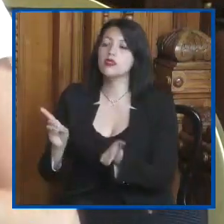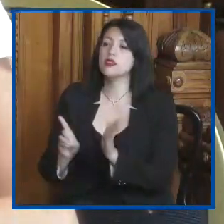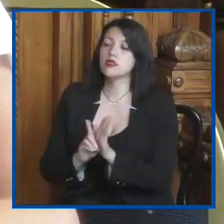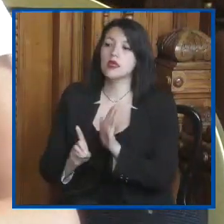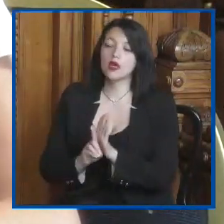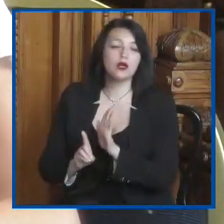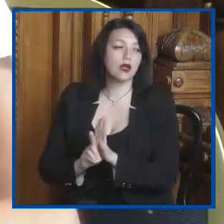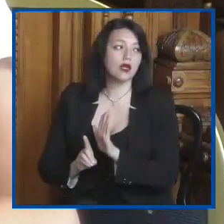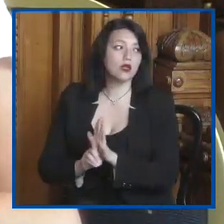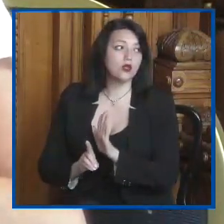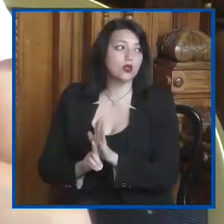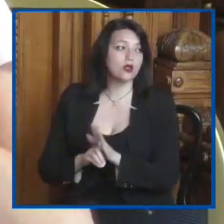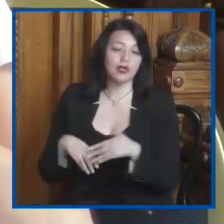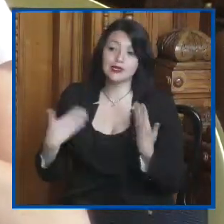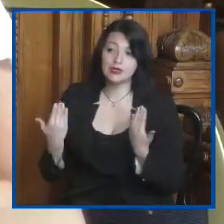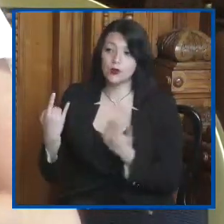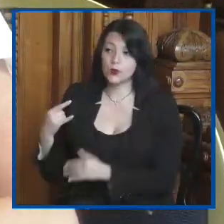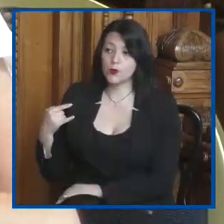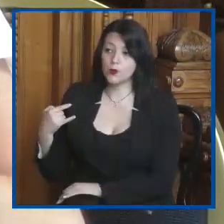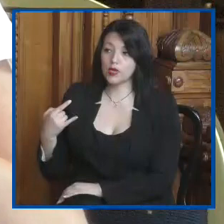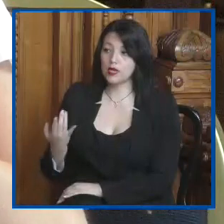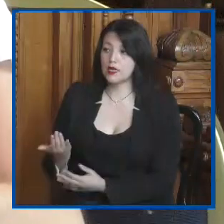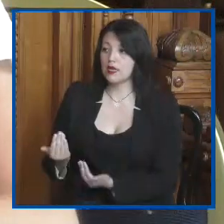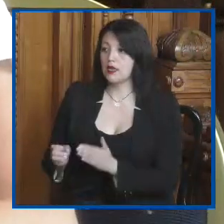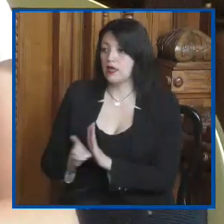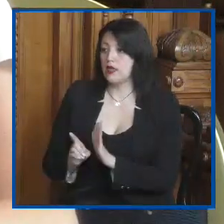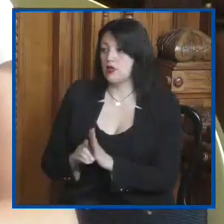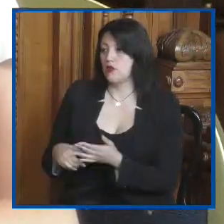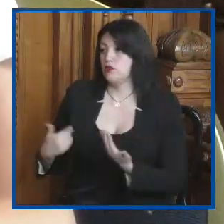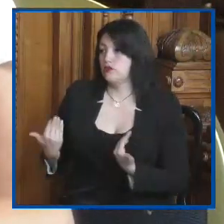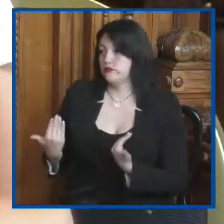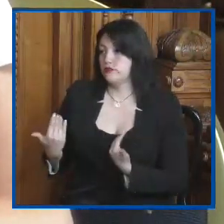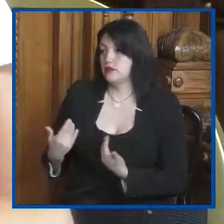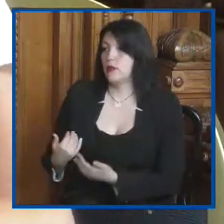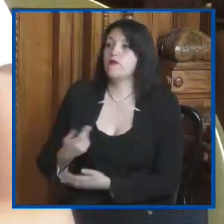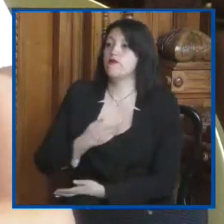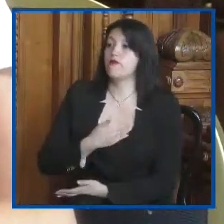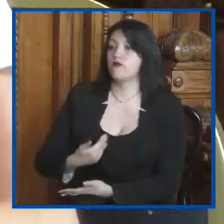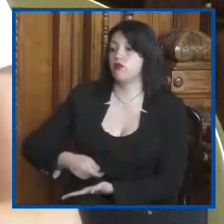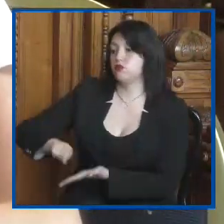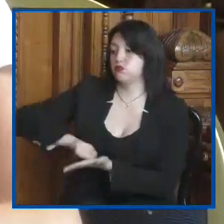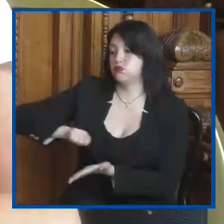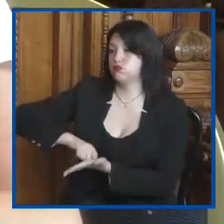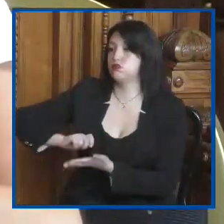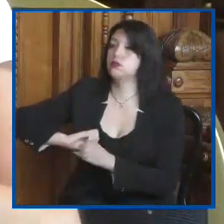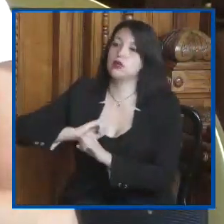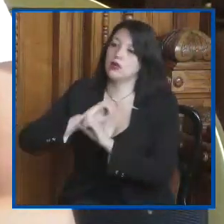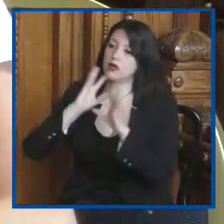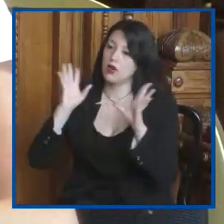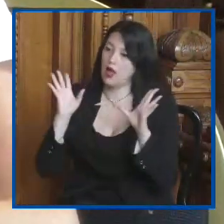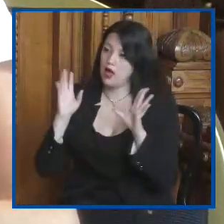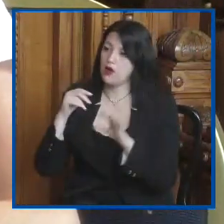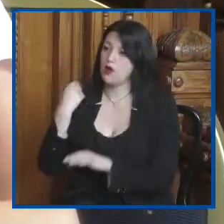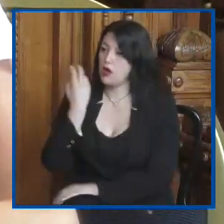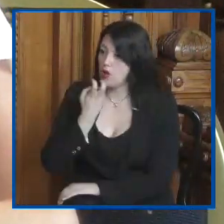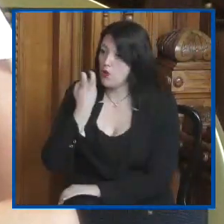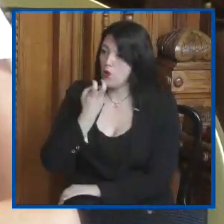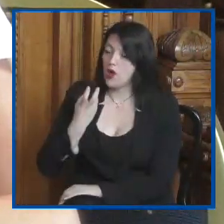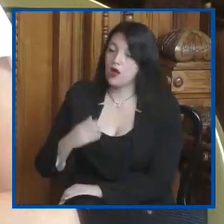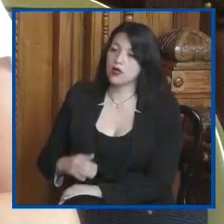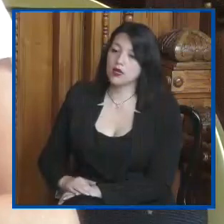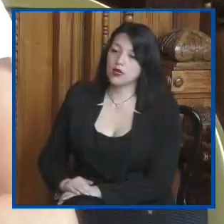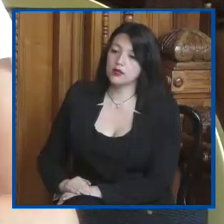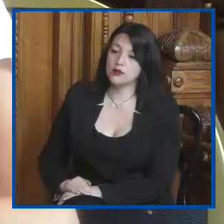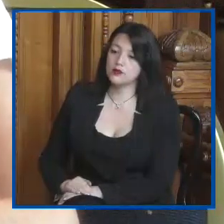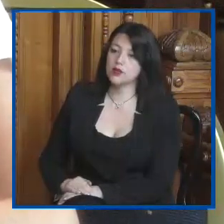los decretos de necesidad de urgencia, todos los decretos y todo lo que firmaba el presidente tenía que estar en lenguaje claro, desde el ámbito legislativo